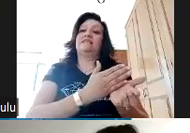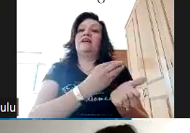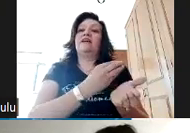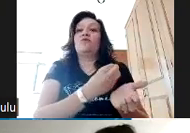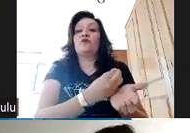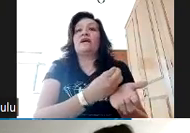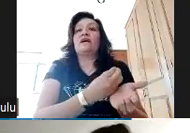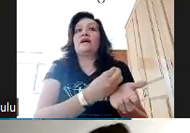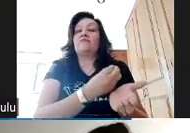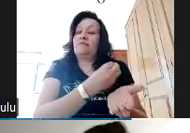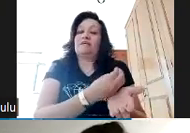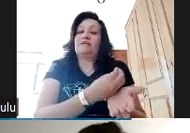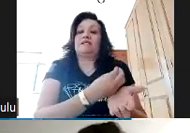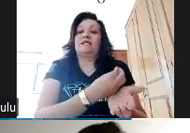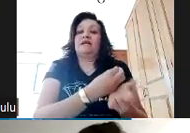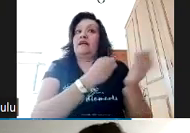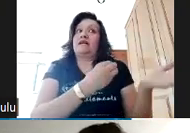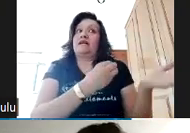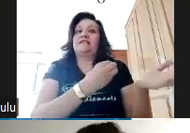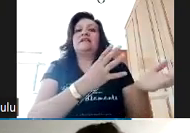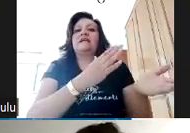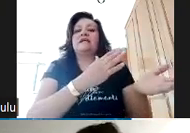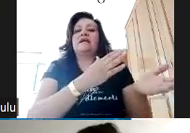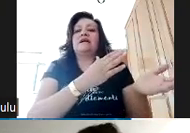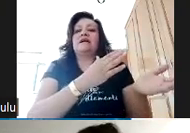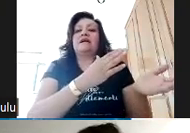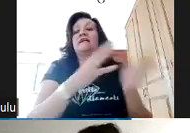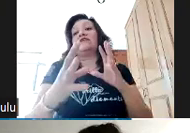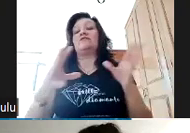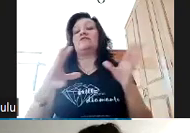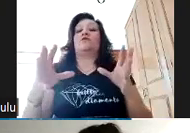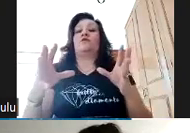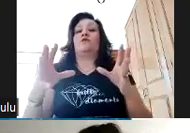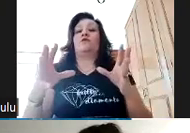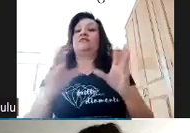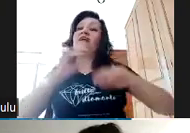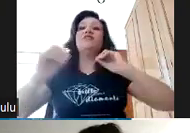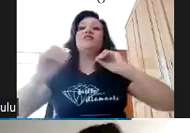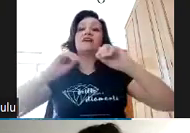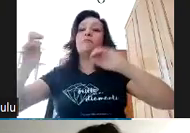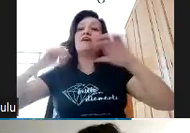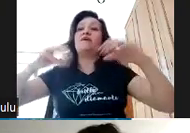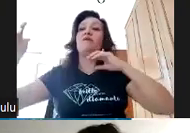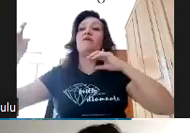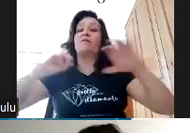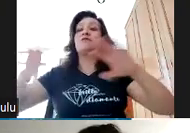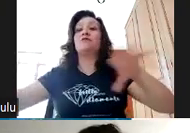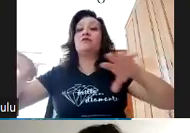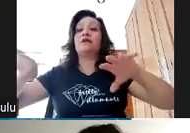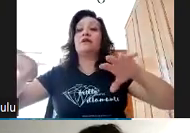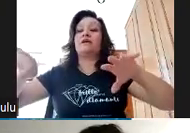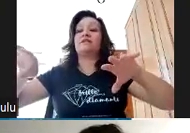de una empresa x que nada más lo lo atacaron de compra compra compra compra